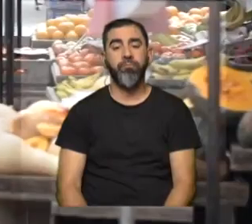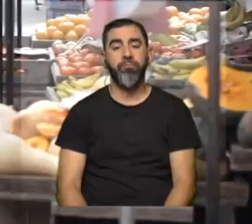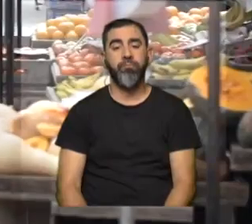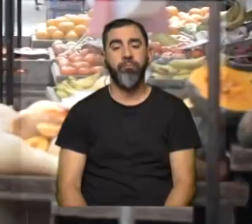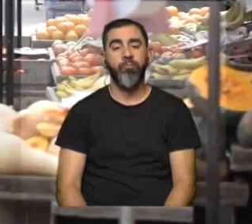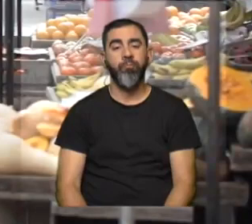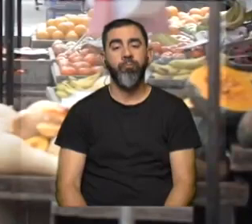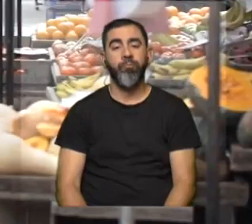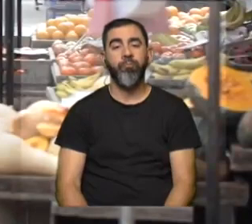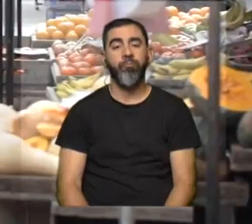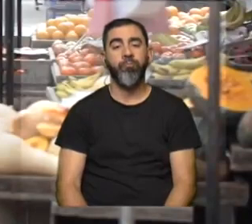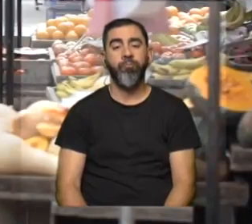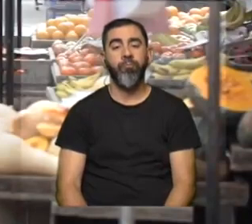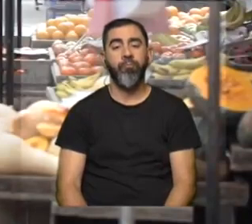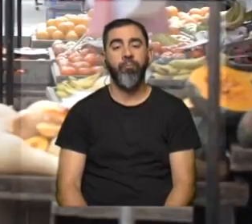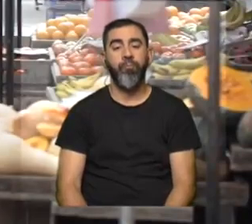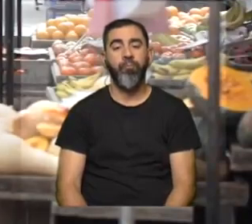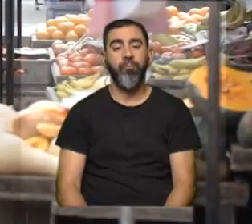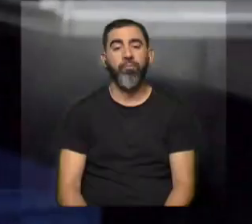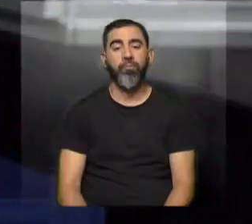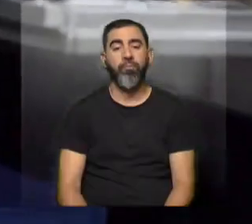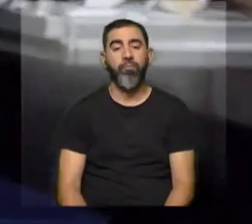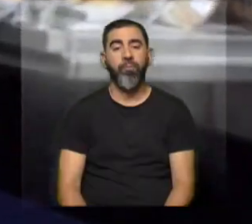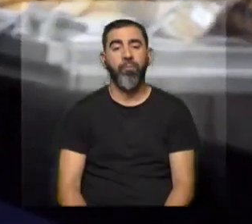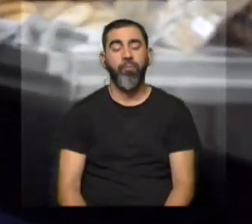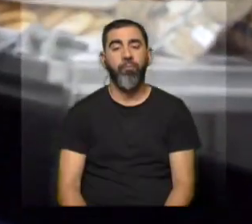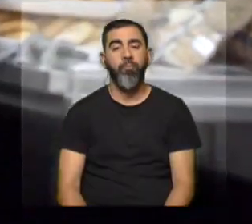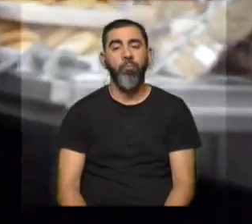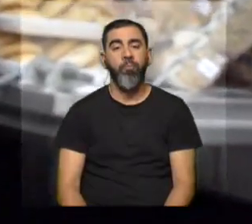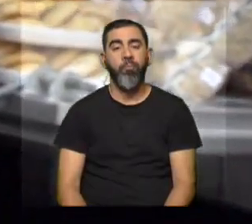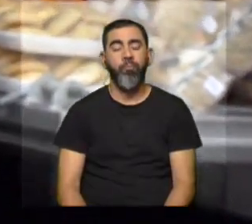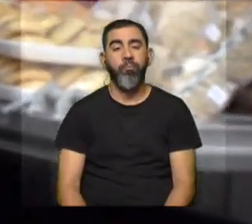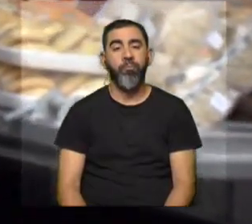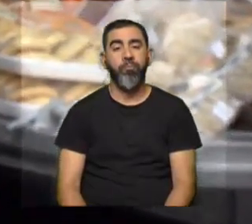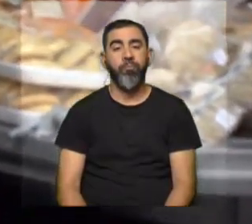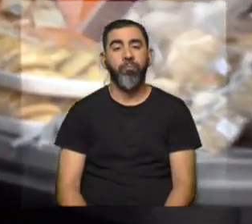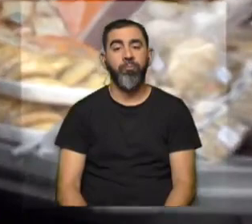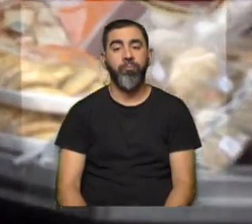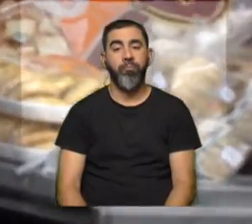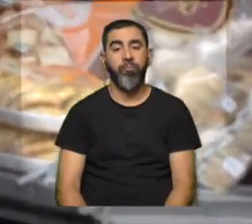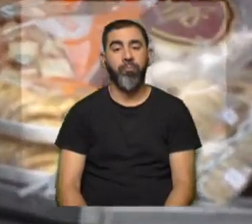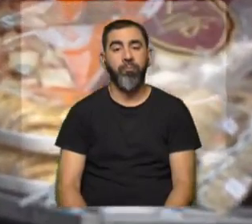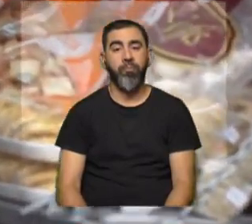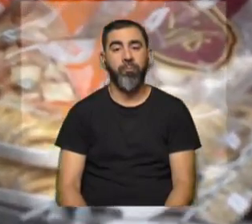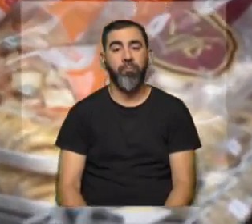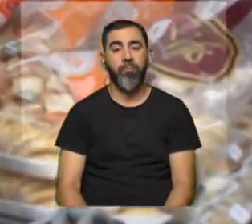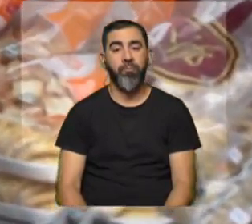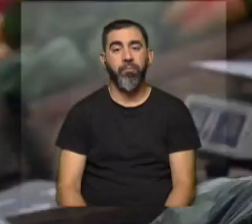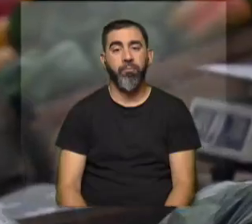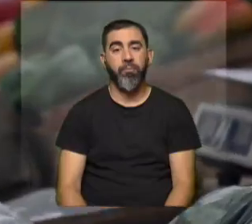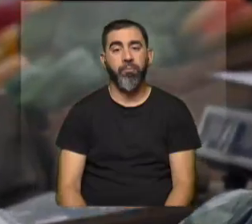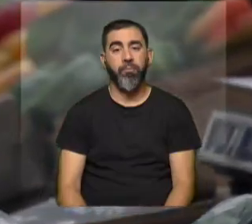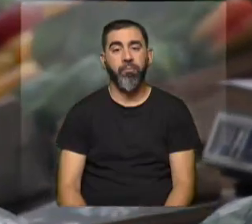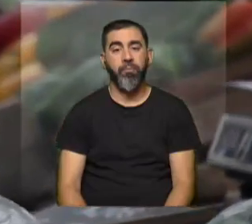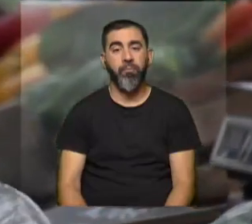Ahora todos pueden elegir naranja 3 kilos 100, mandarina 2 kilos 50 pesos y banana 50 pesos el kilo.